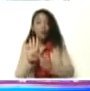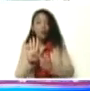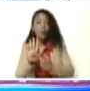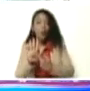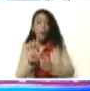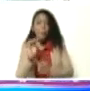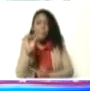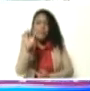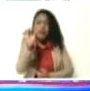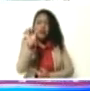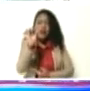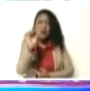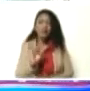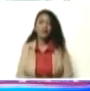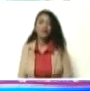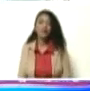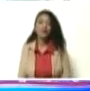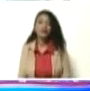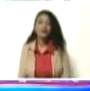XXI.